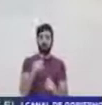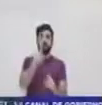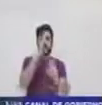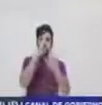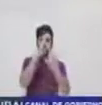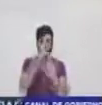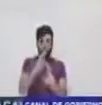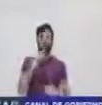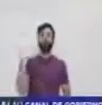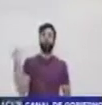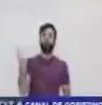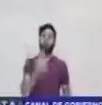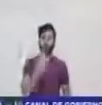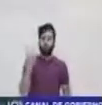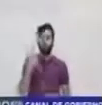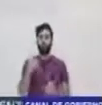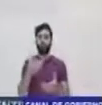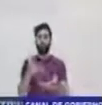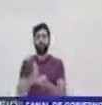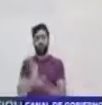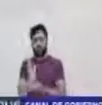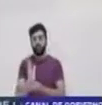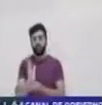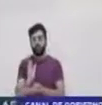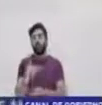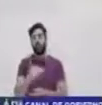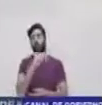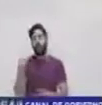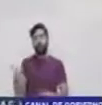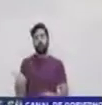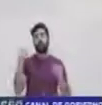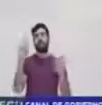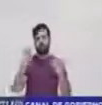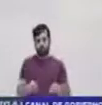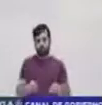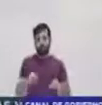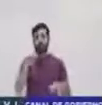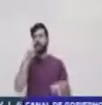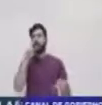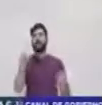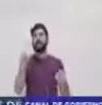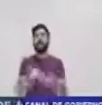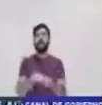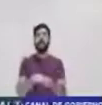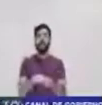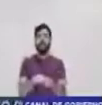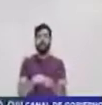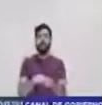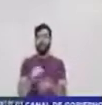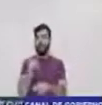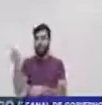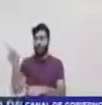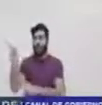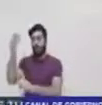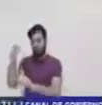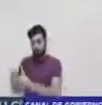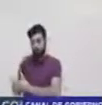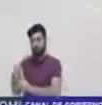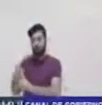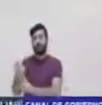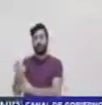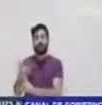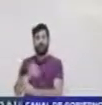mantengamos el respeto sobre todo al derecho de las demás personas, el respeto a la dignidad de los